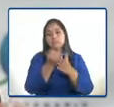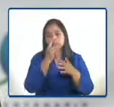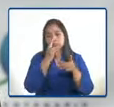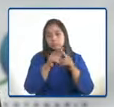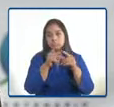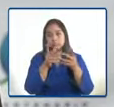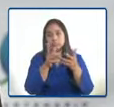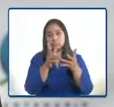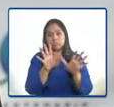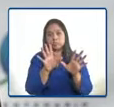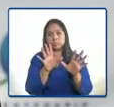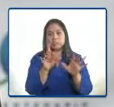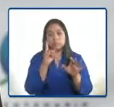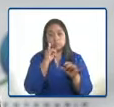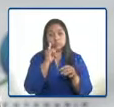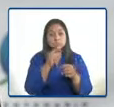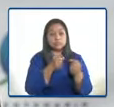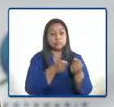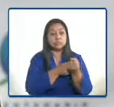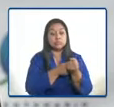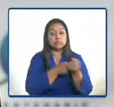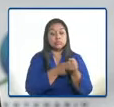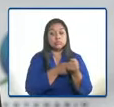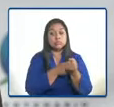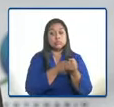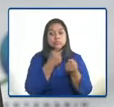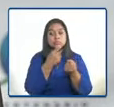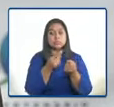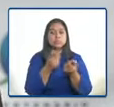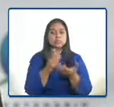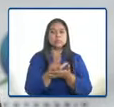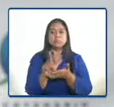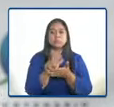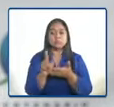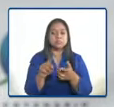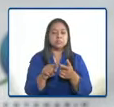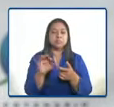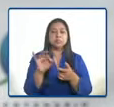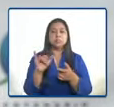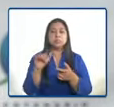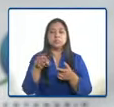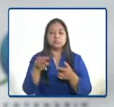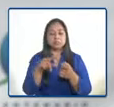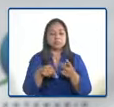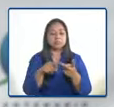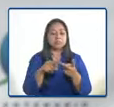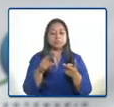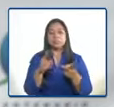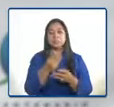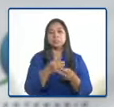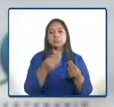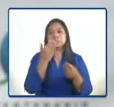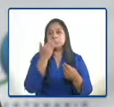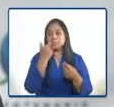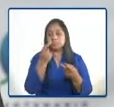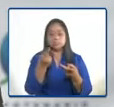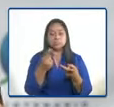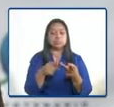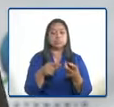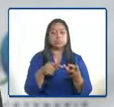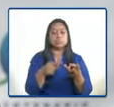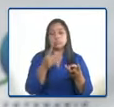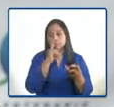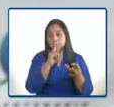tenido apoyos, productos de higiene con OIM, productos de alimento también. Se